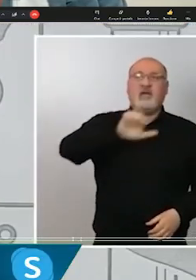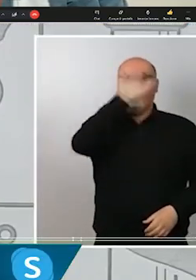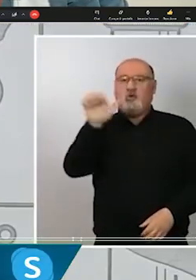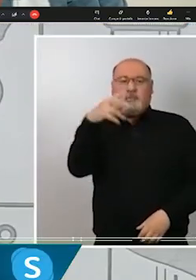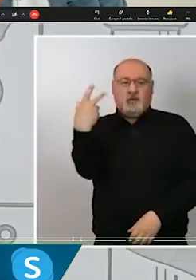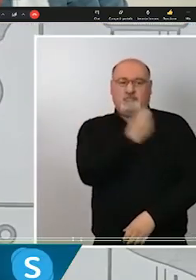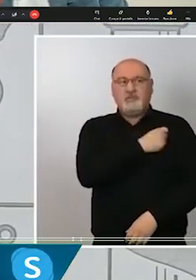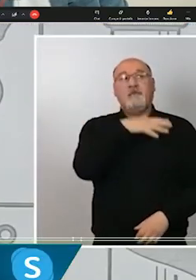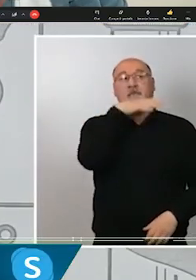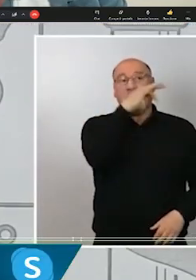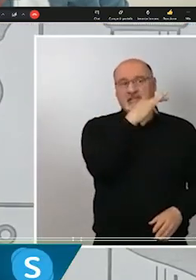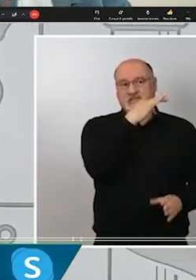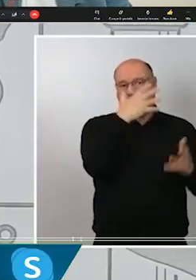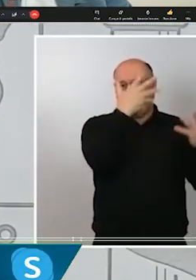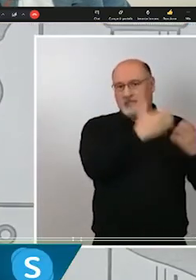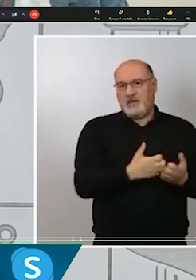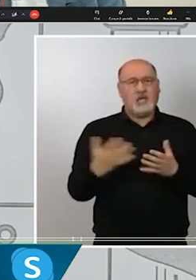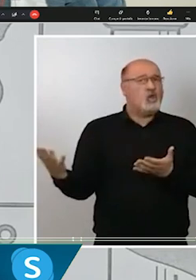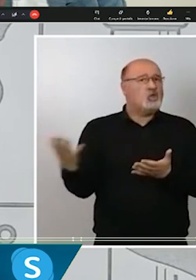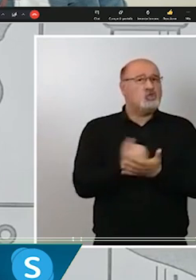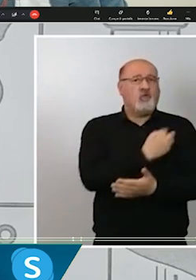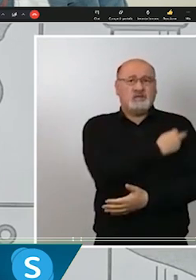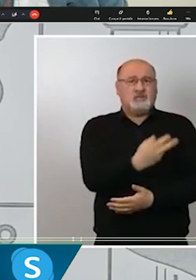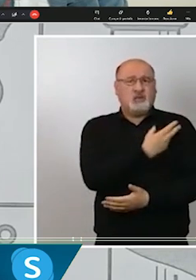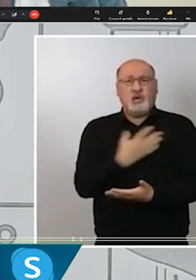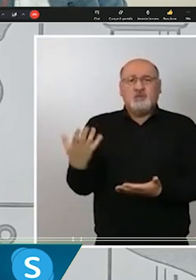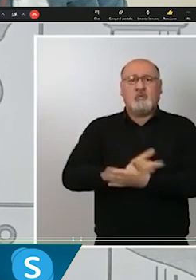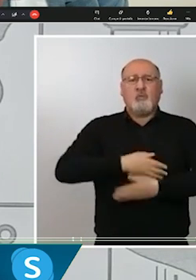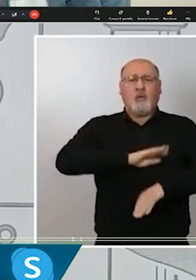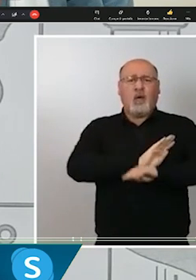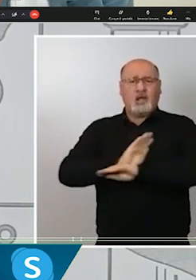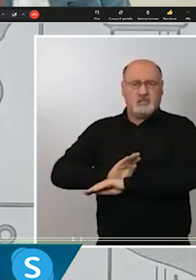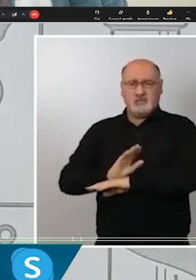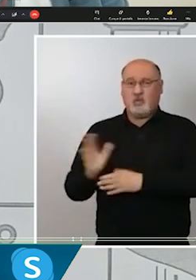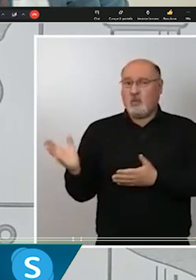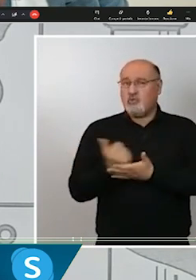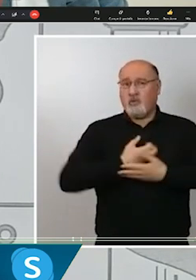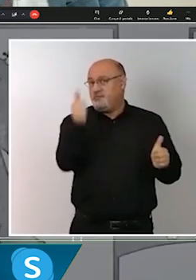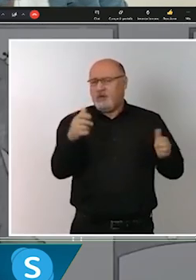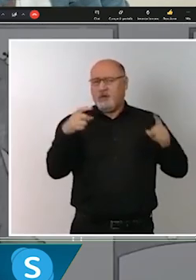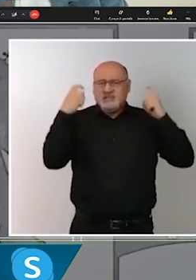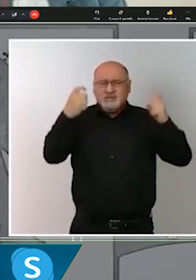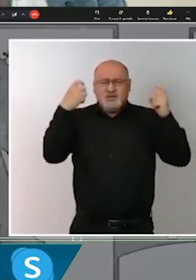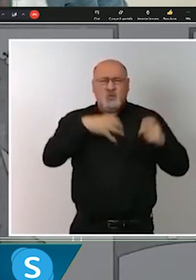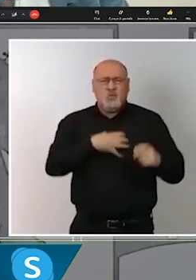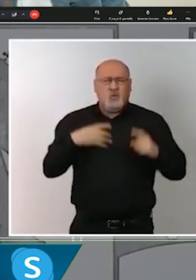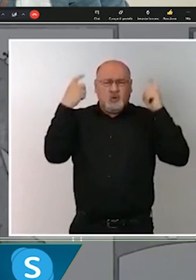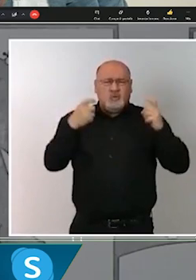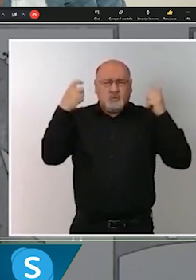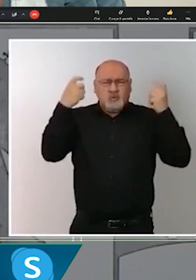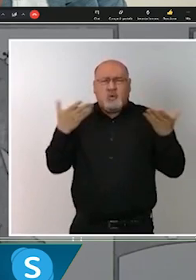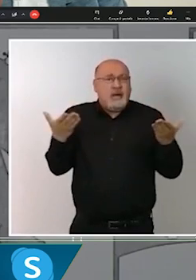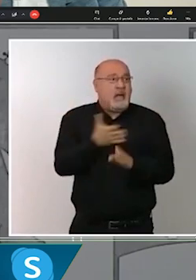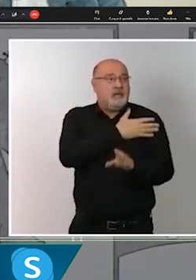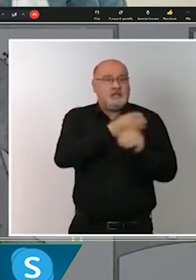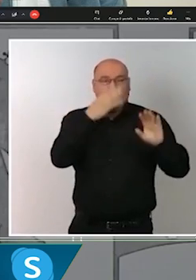sobre todo porque él había hecho un énfasis, yo creo que exagerado y erróneo desde el punto de vista de la